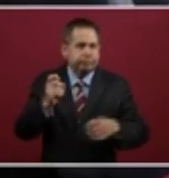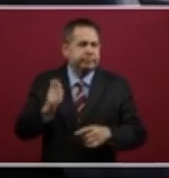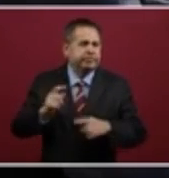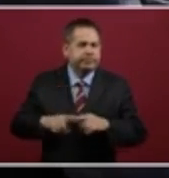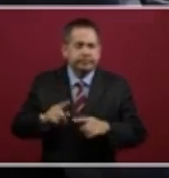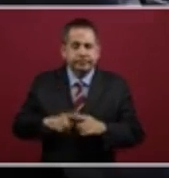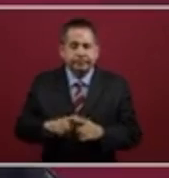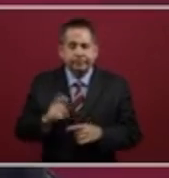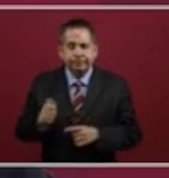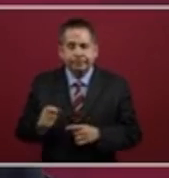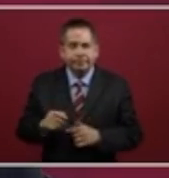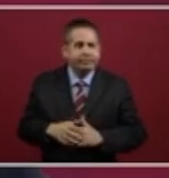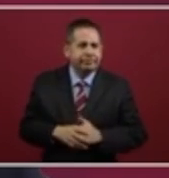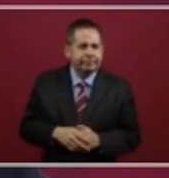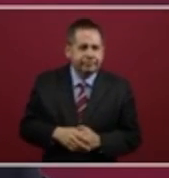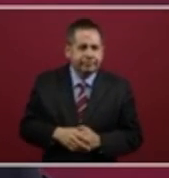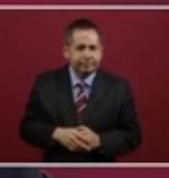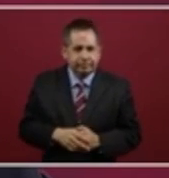la lista de los